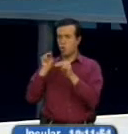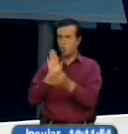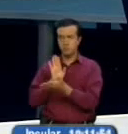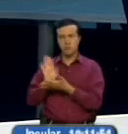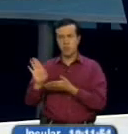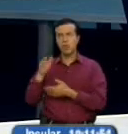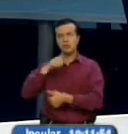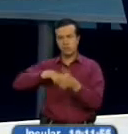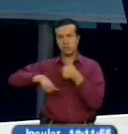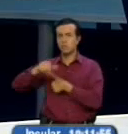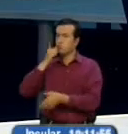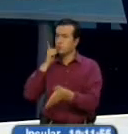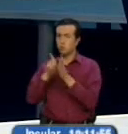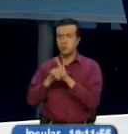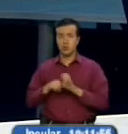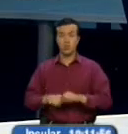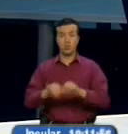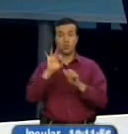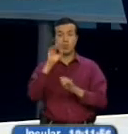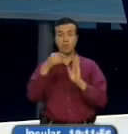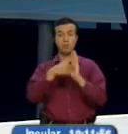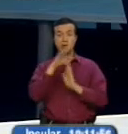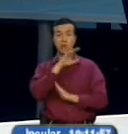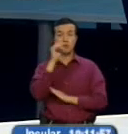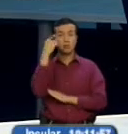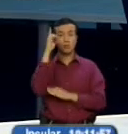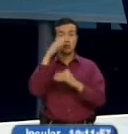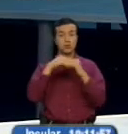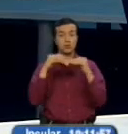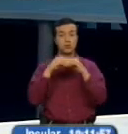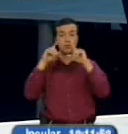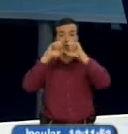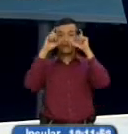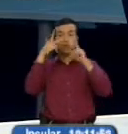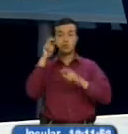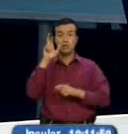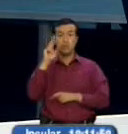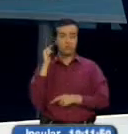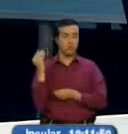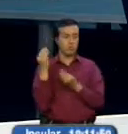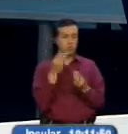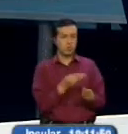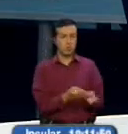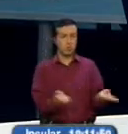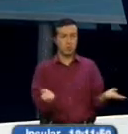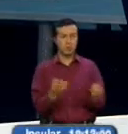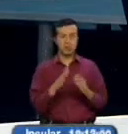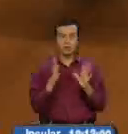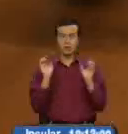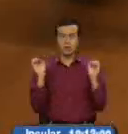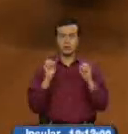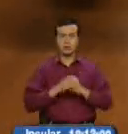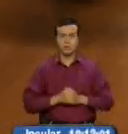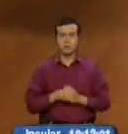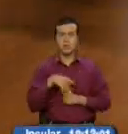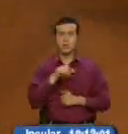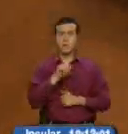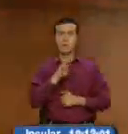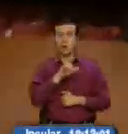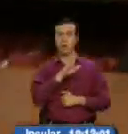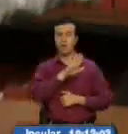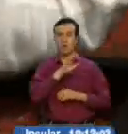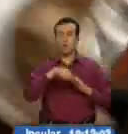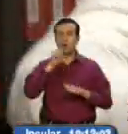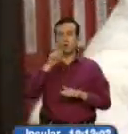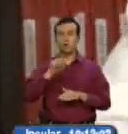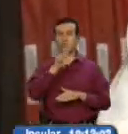al pago de 9.500 millones de dólares por parte de Chevron en favor de dicho colectivo. Pablo Fajardo, abogado